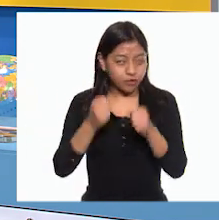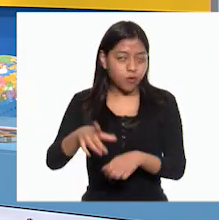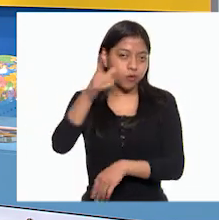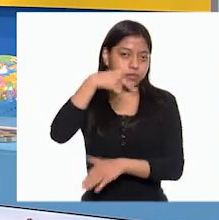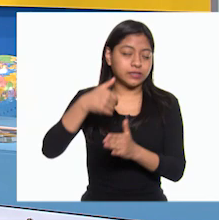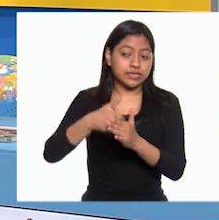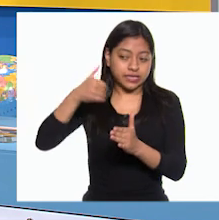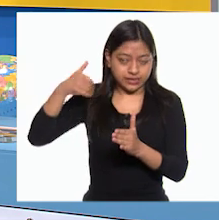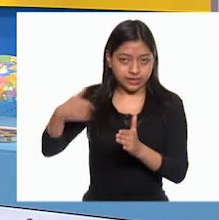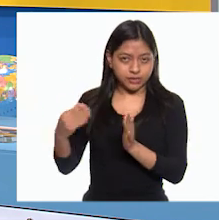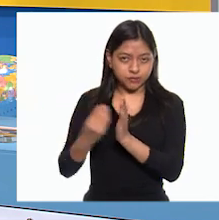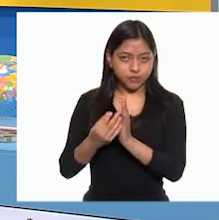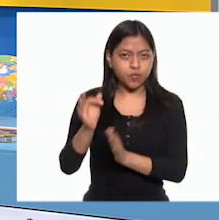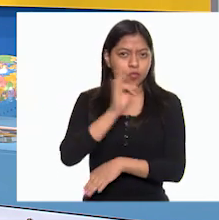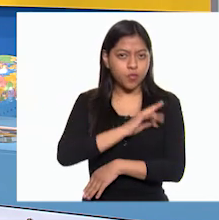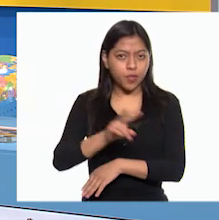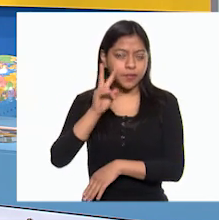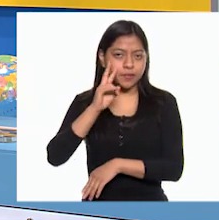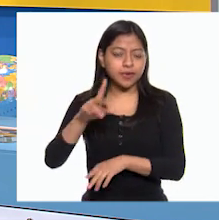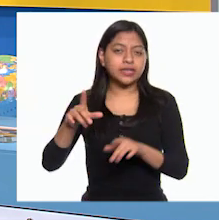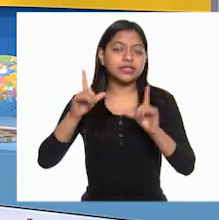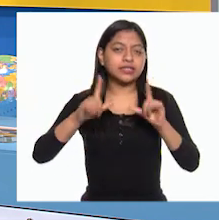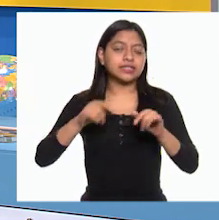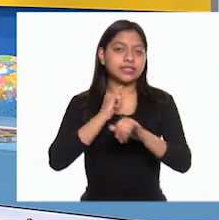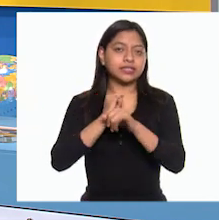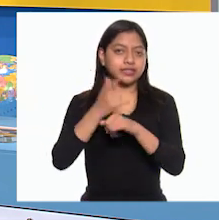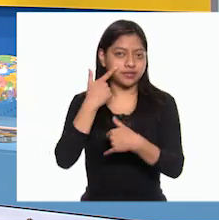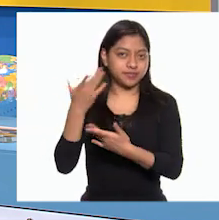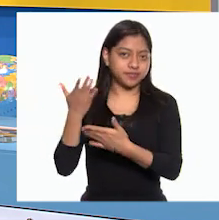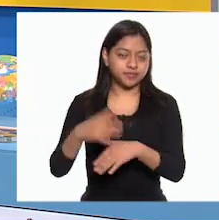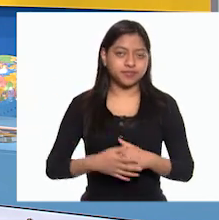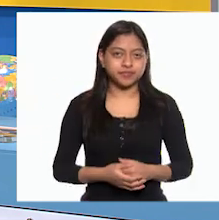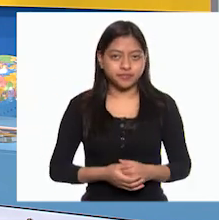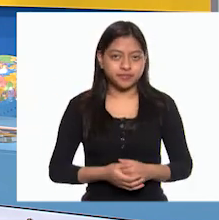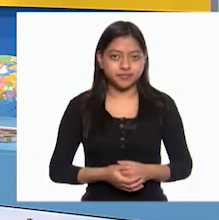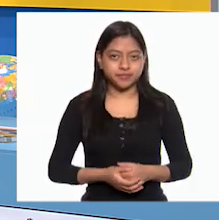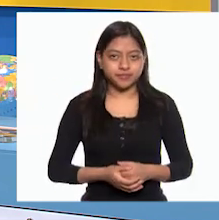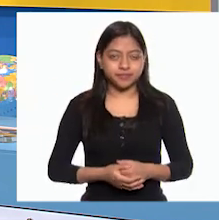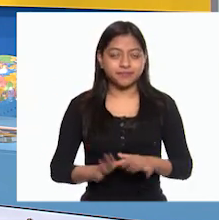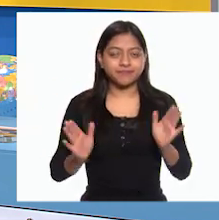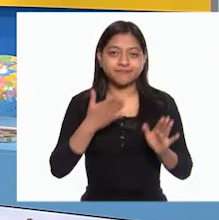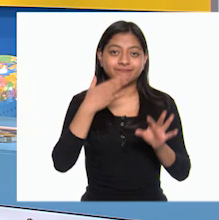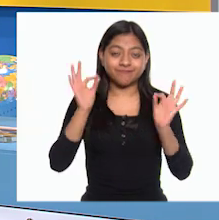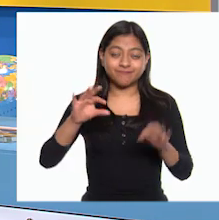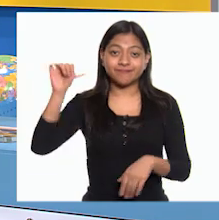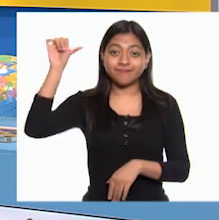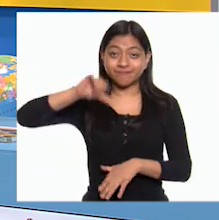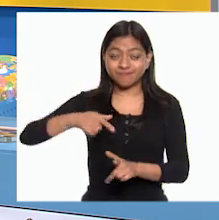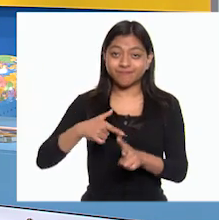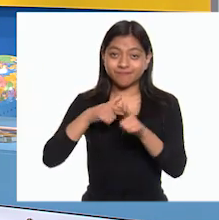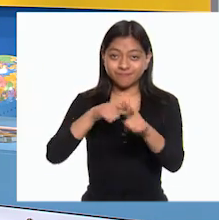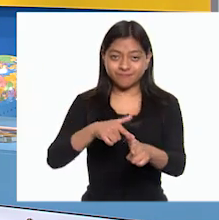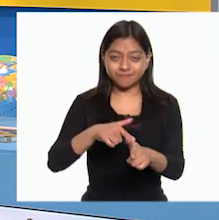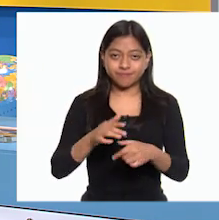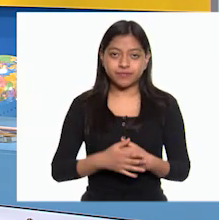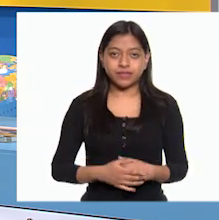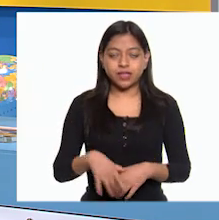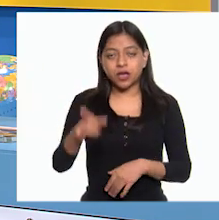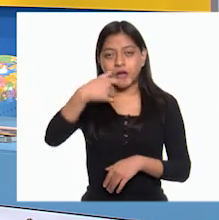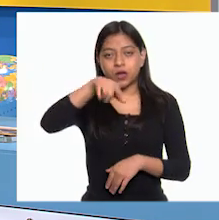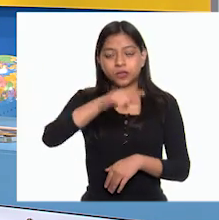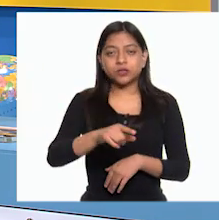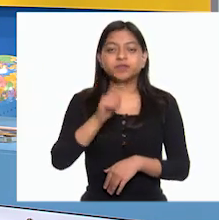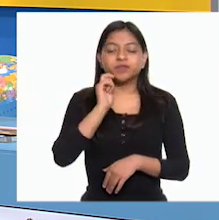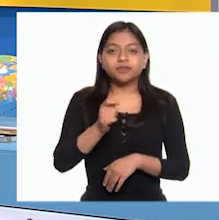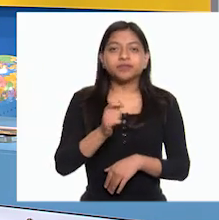las clases anteriores en el portal de Aprende en Casa 3. Y pues hoy continuaremos trabajando con la práctica social